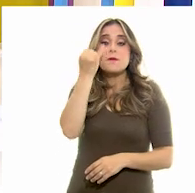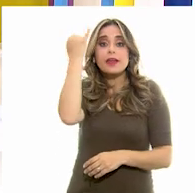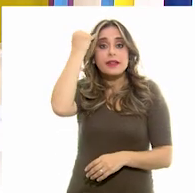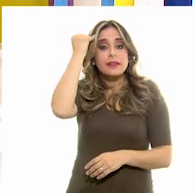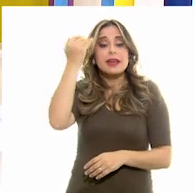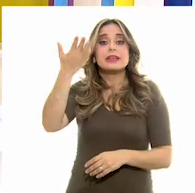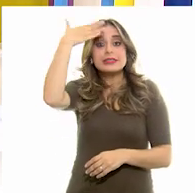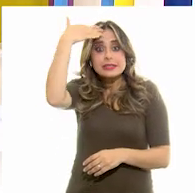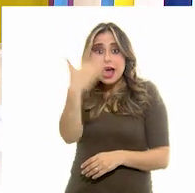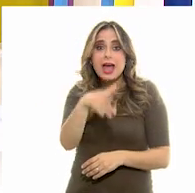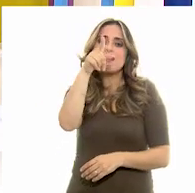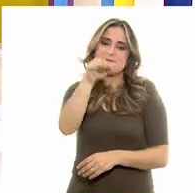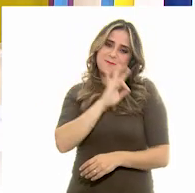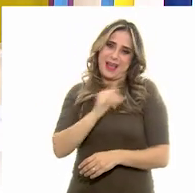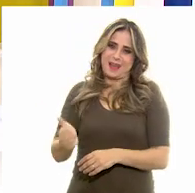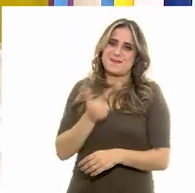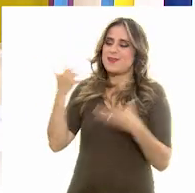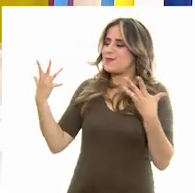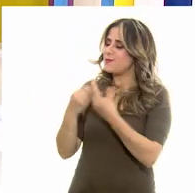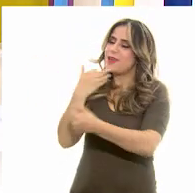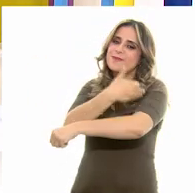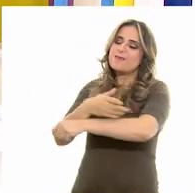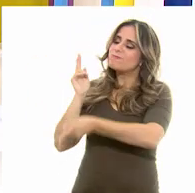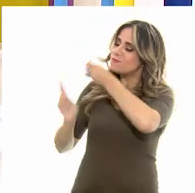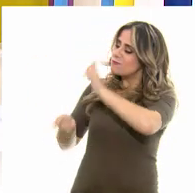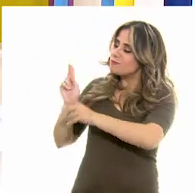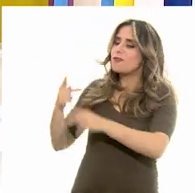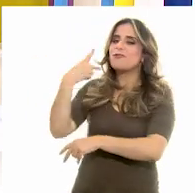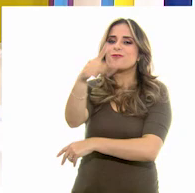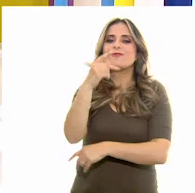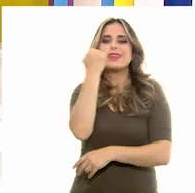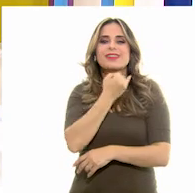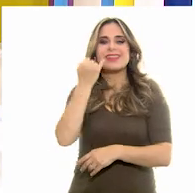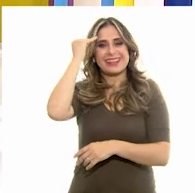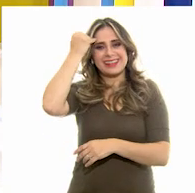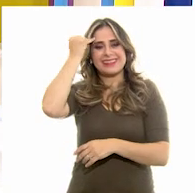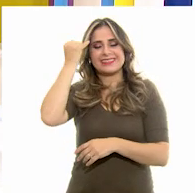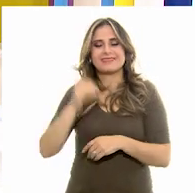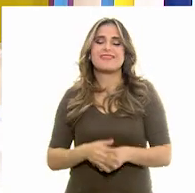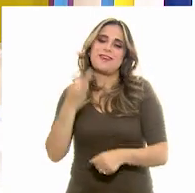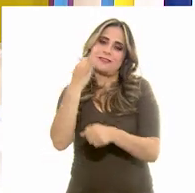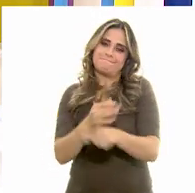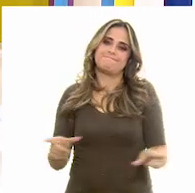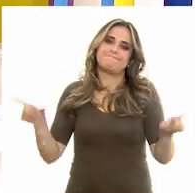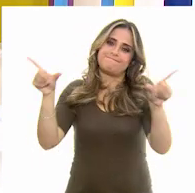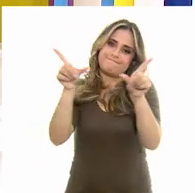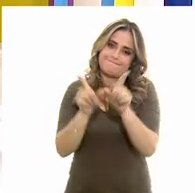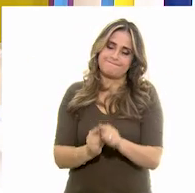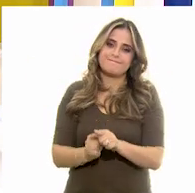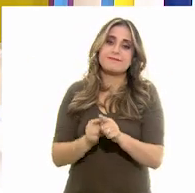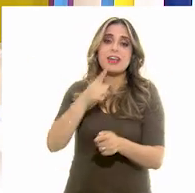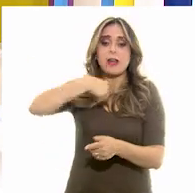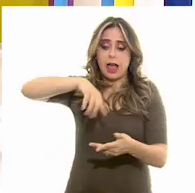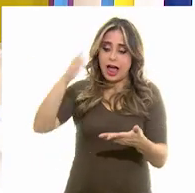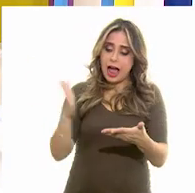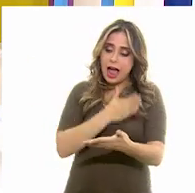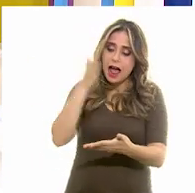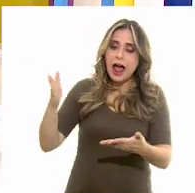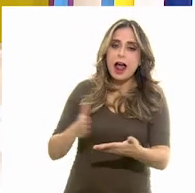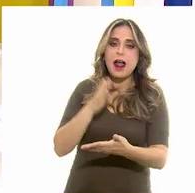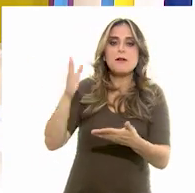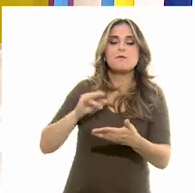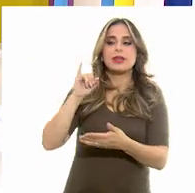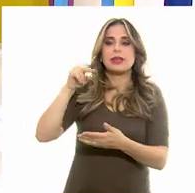aprovecha también este momento para practicarla y platica con tu familia en tu lengua materna. Por hoy hemos terminado con nuestro álbum de